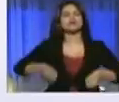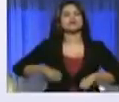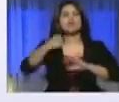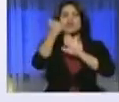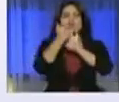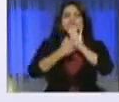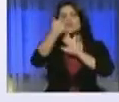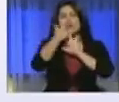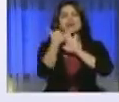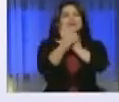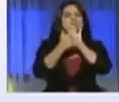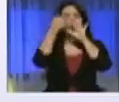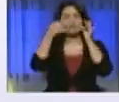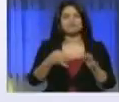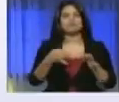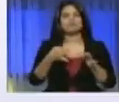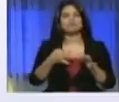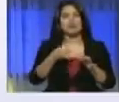sido.